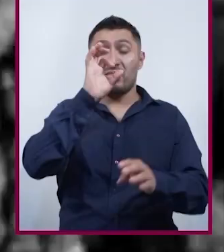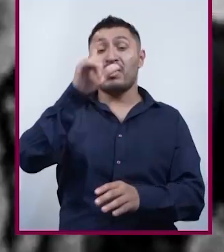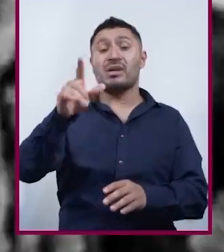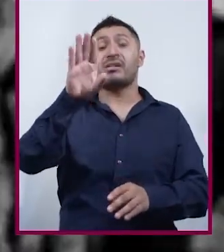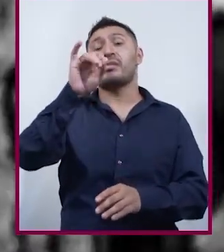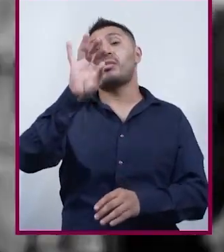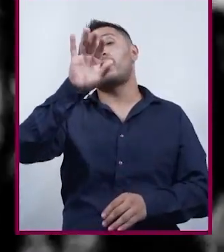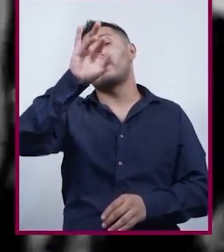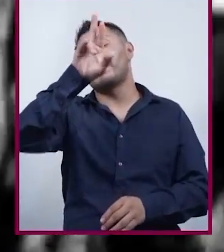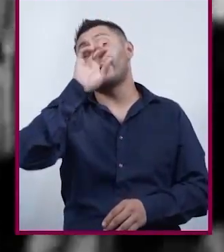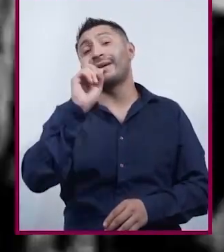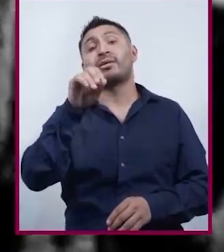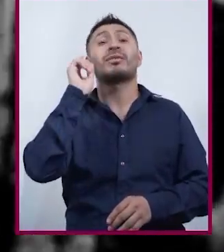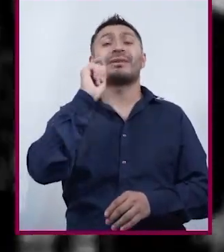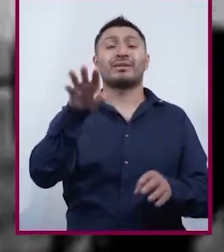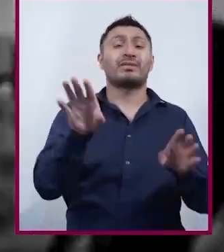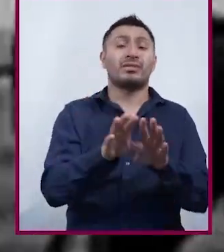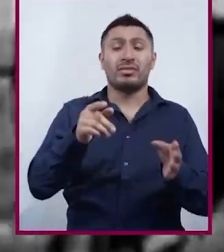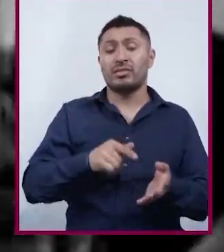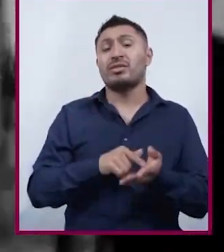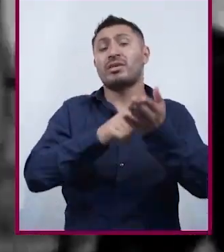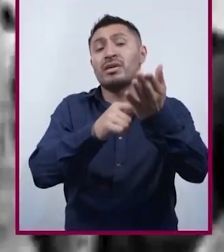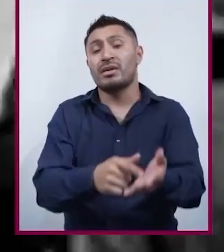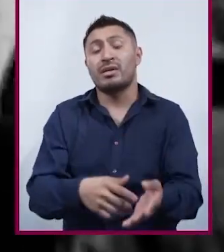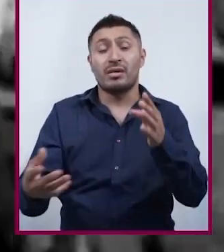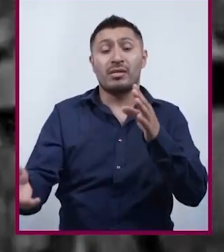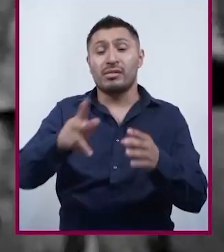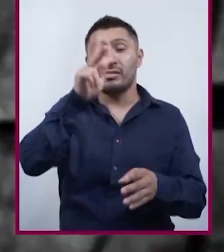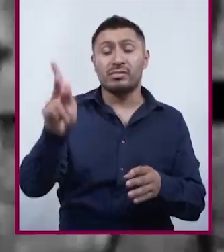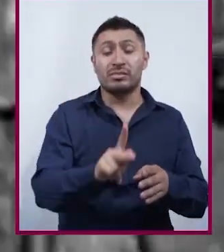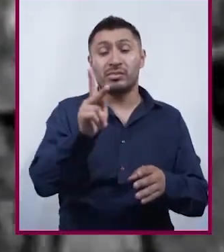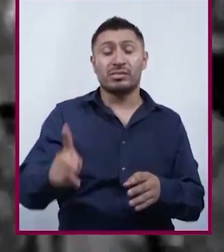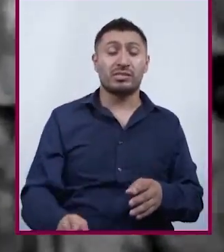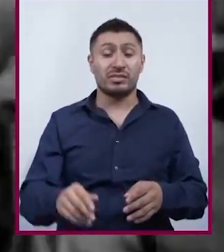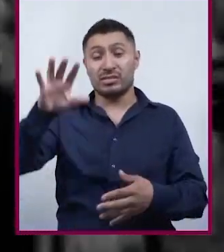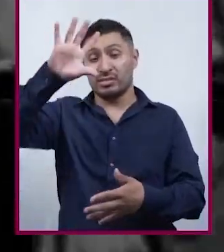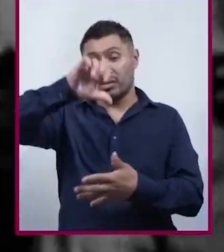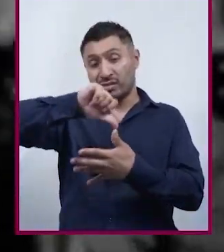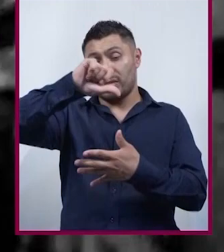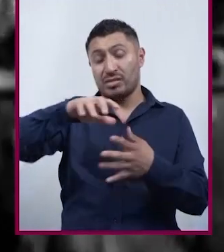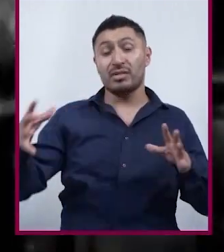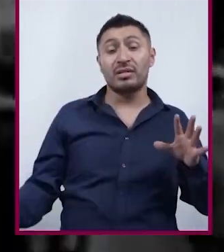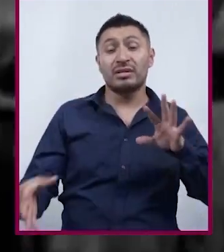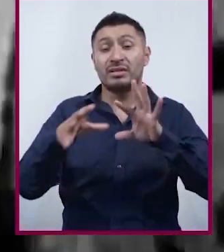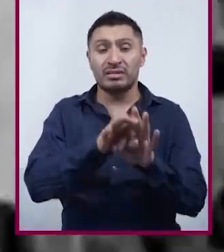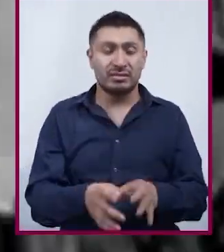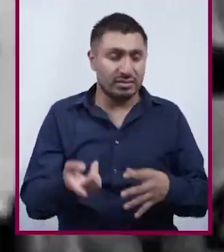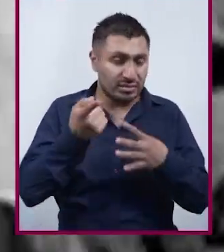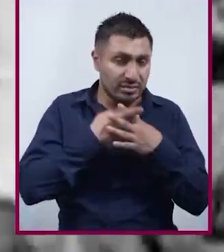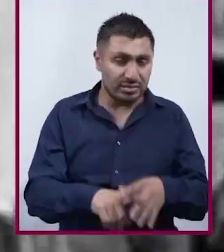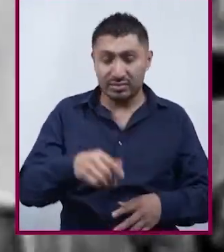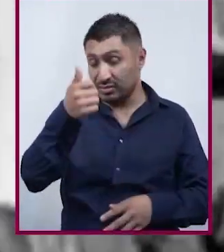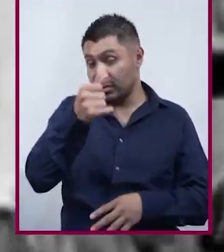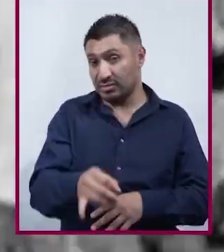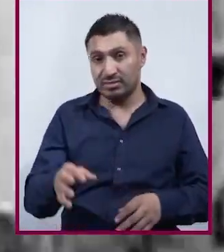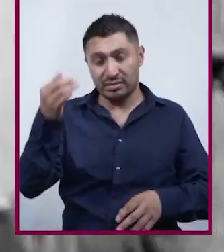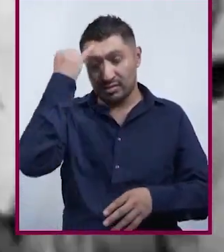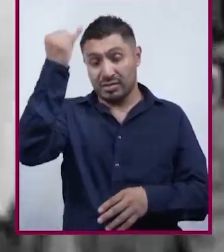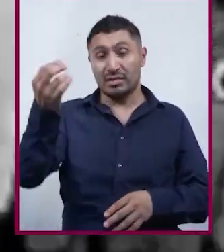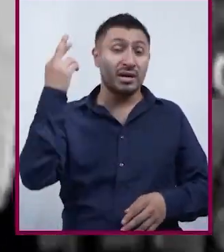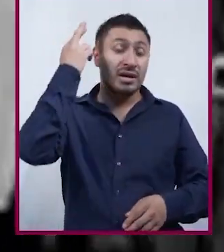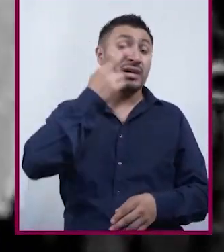es decir, que proponía la unión de los pueblos de América Latina. Empezaba a perfilarse de esta forma la idea de una